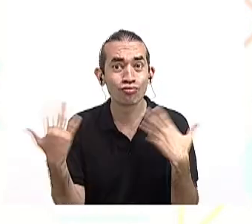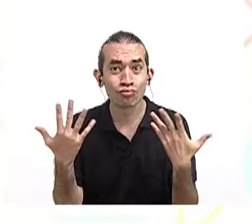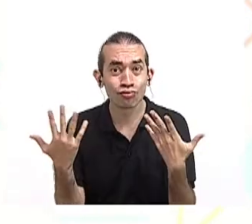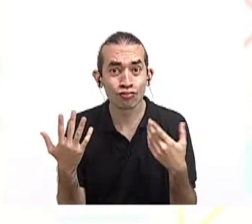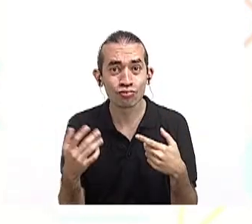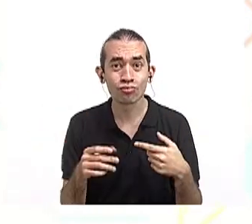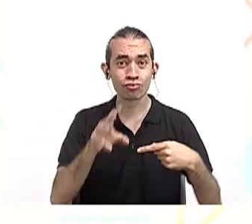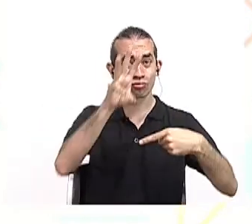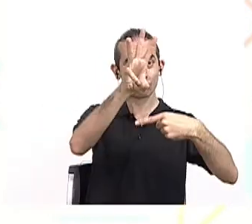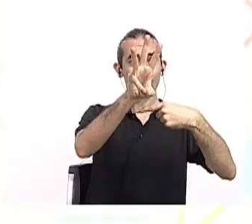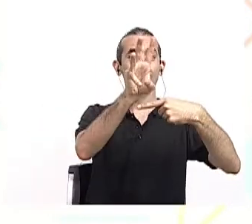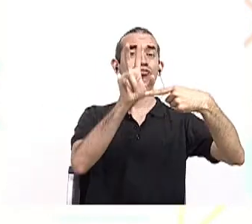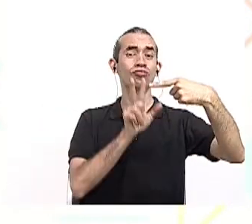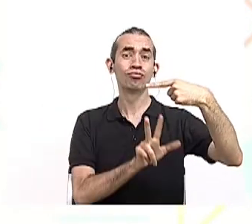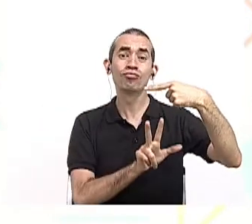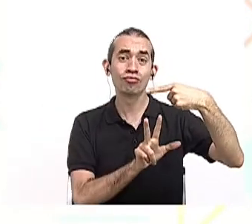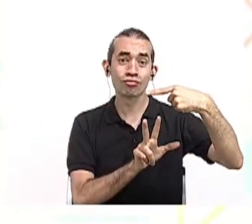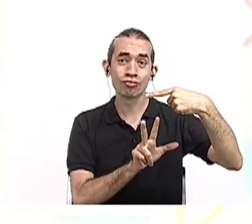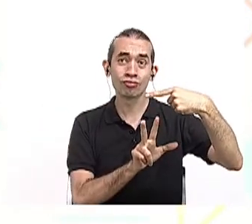la fracción